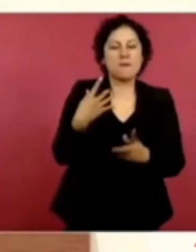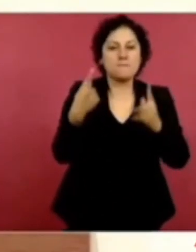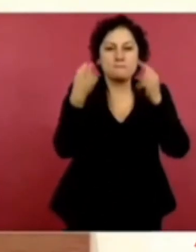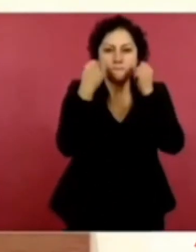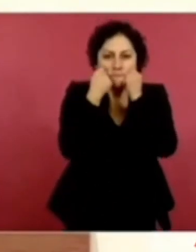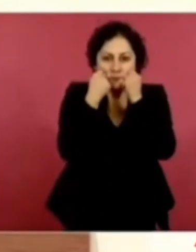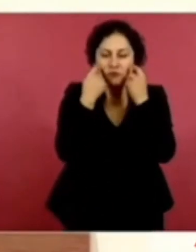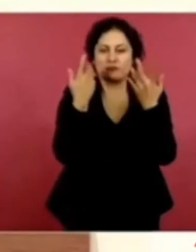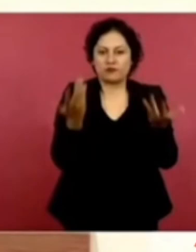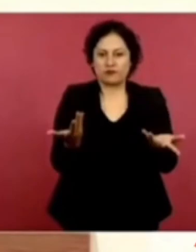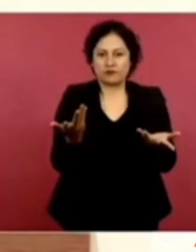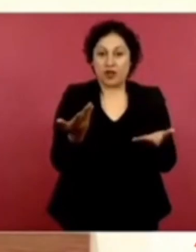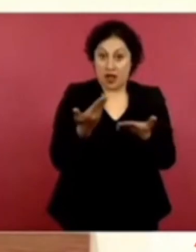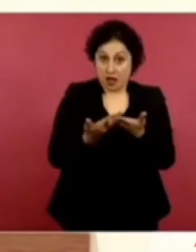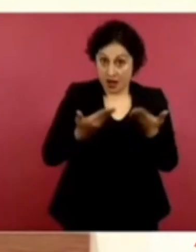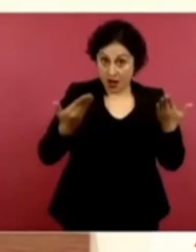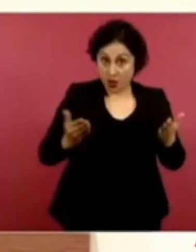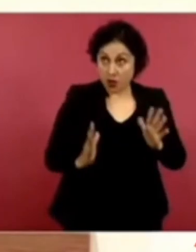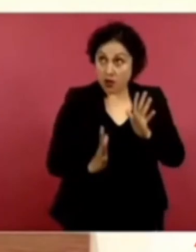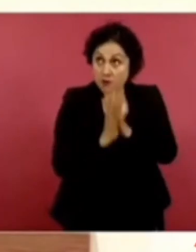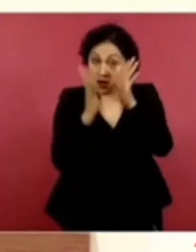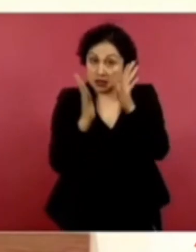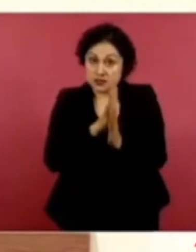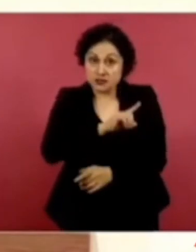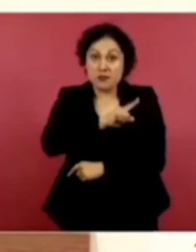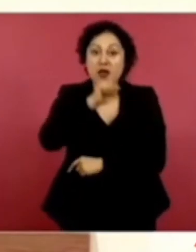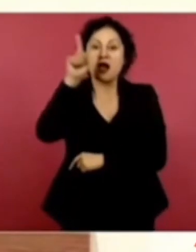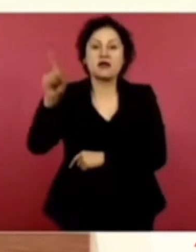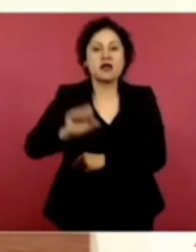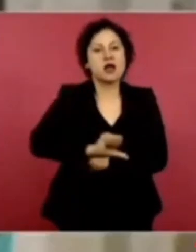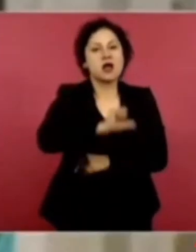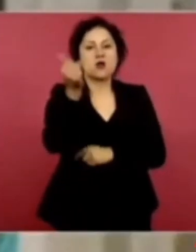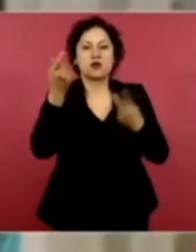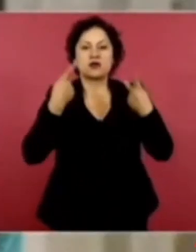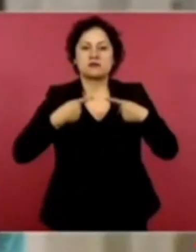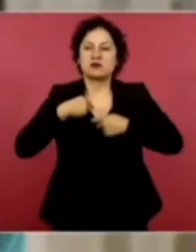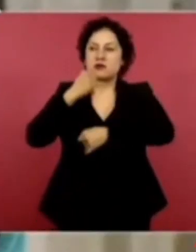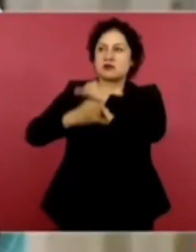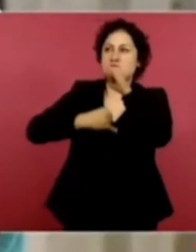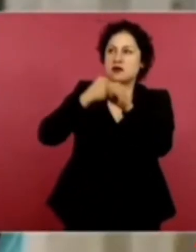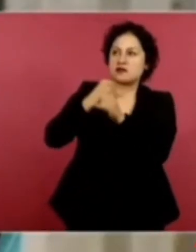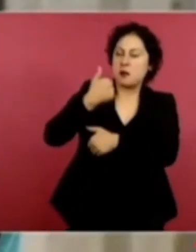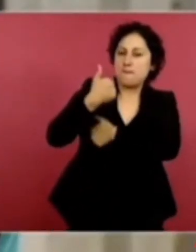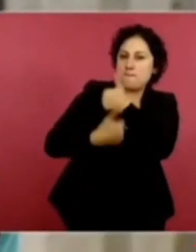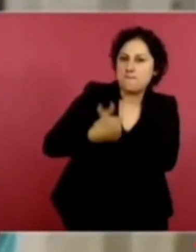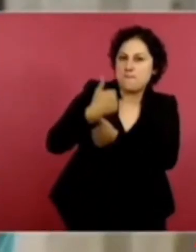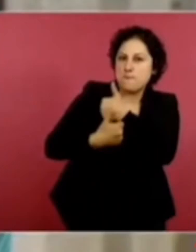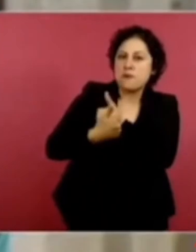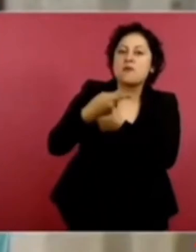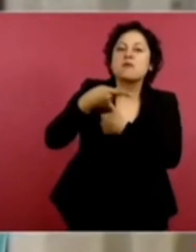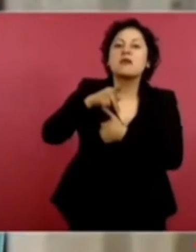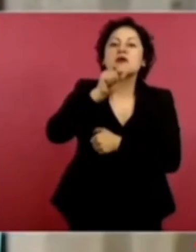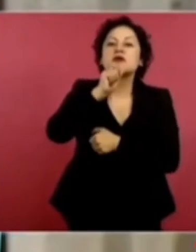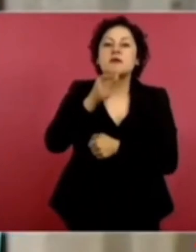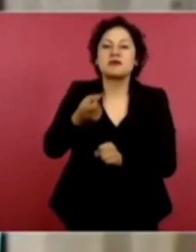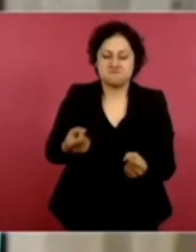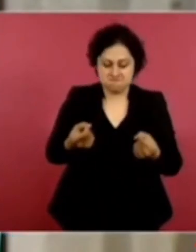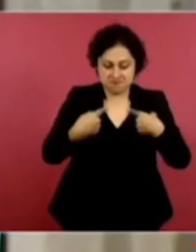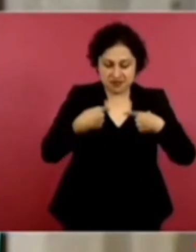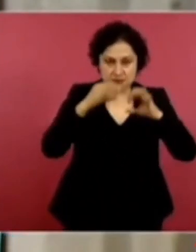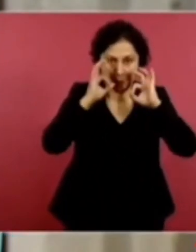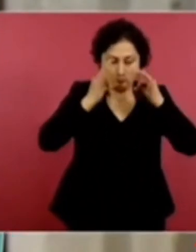solo competiremos contra otros atletas, sino también contra nosotros mismos. Aprovechemos esta oportunidad